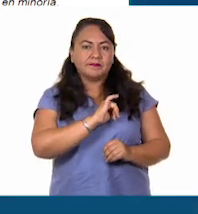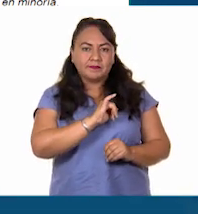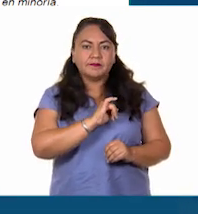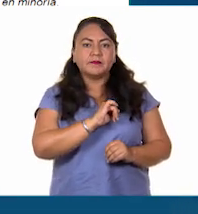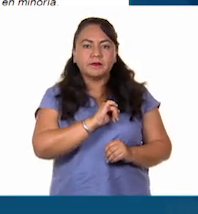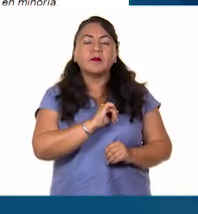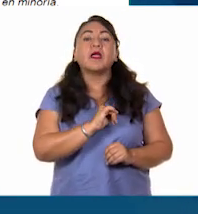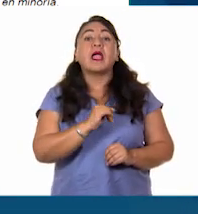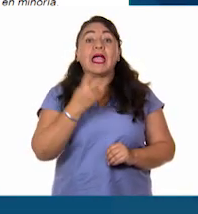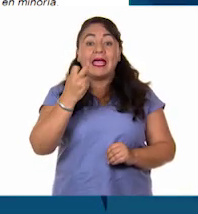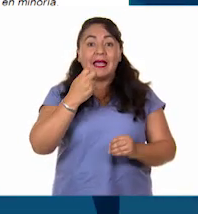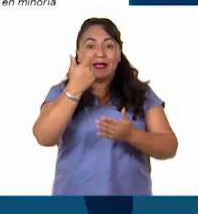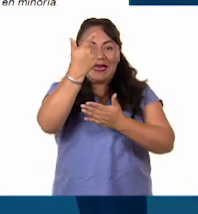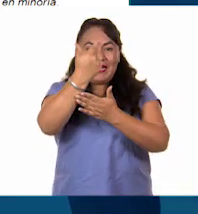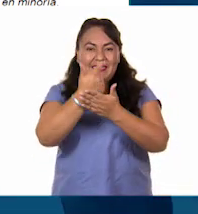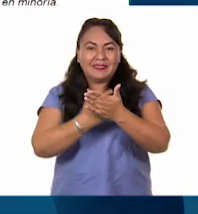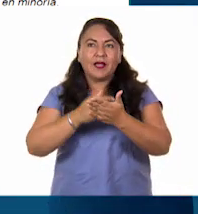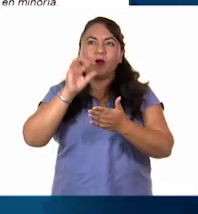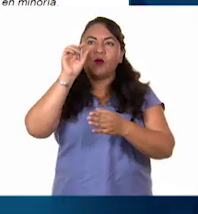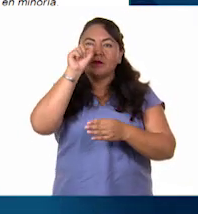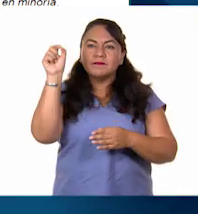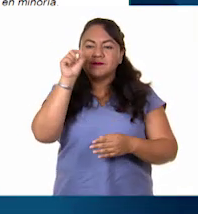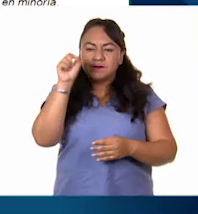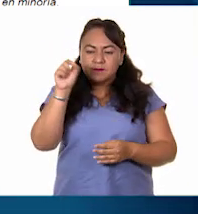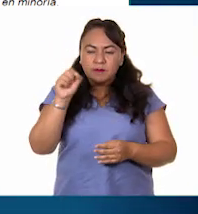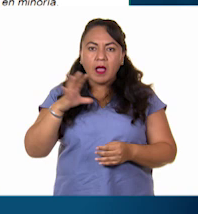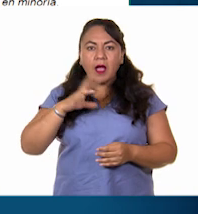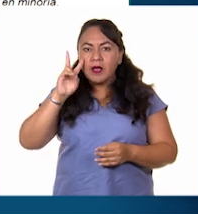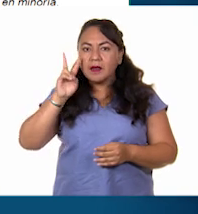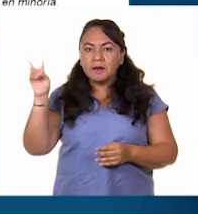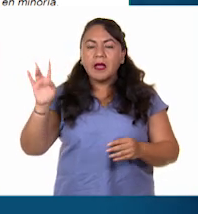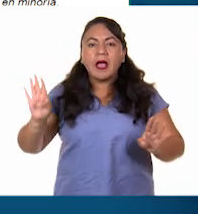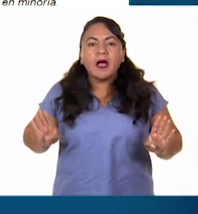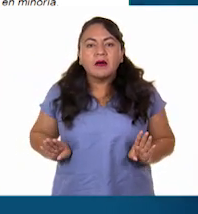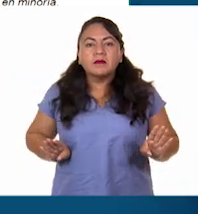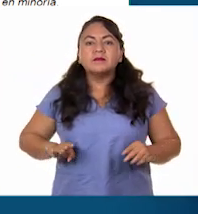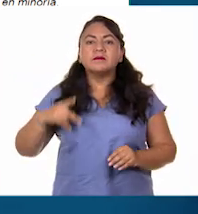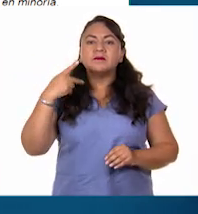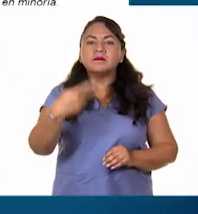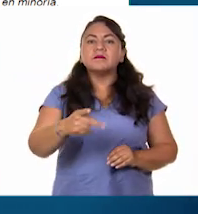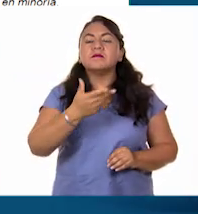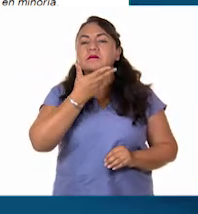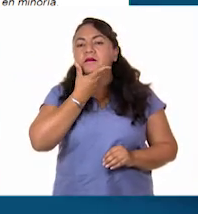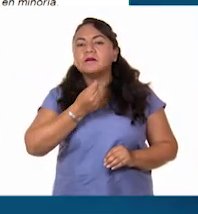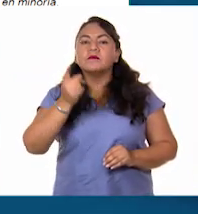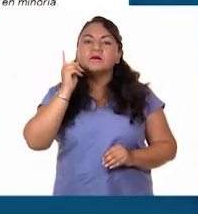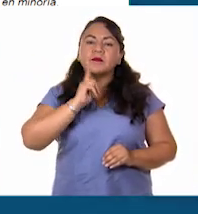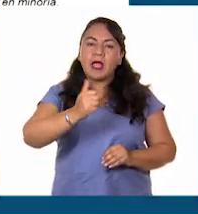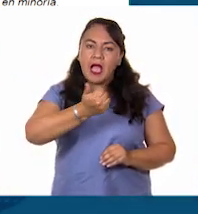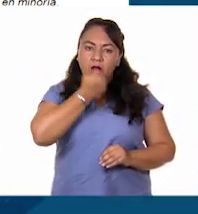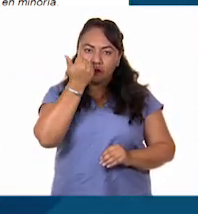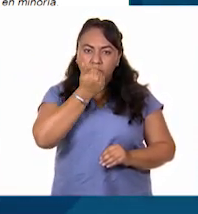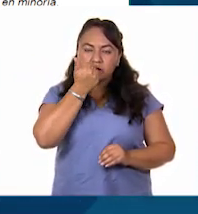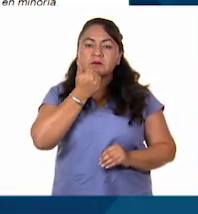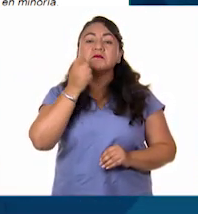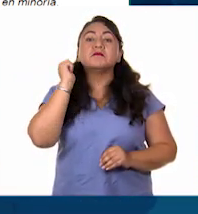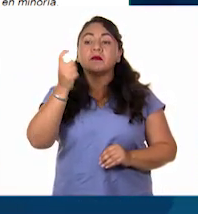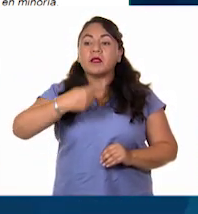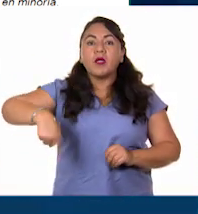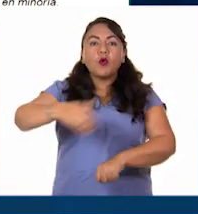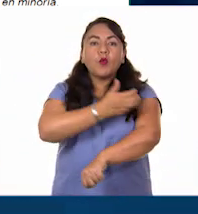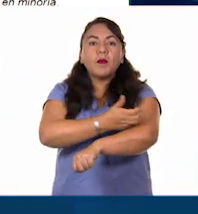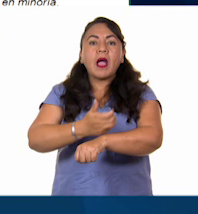parte, en estos listados se mencionan características de alumnos y alumnas que en ocasiones favorecen que sus compañeros los